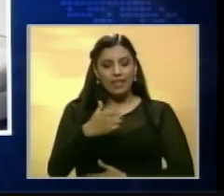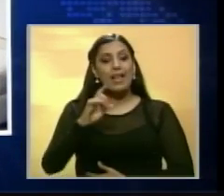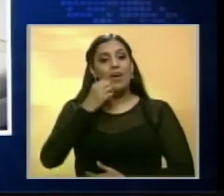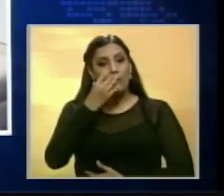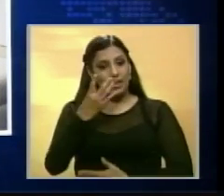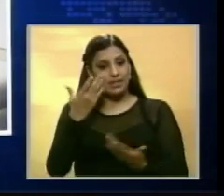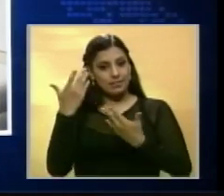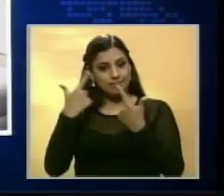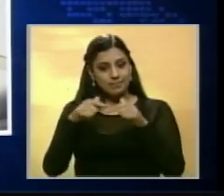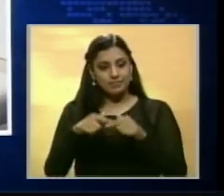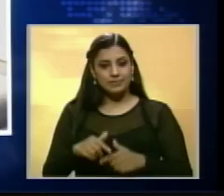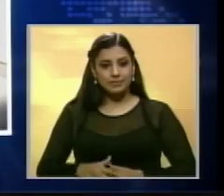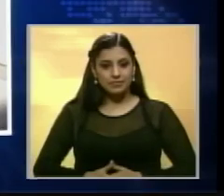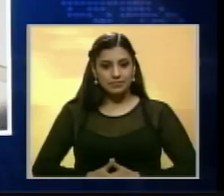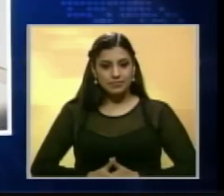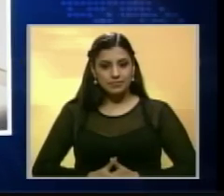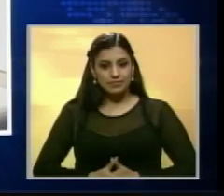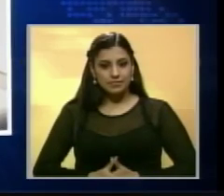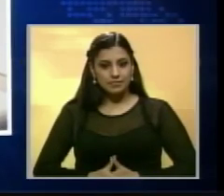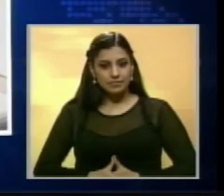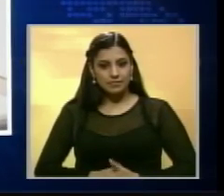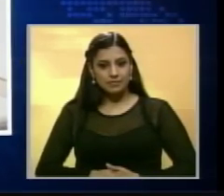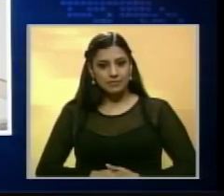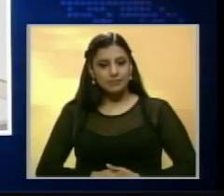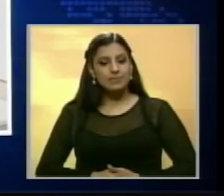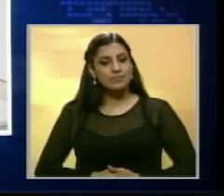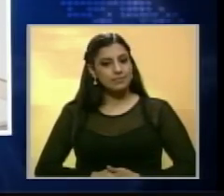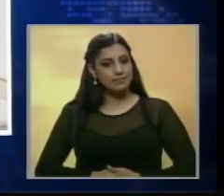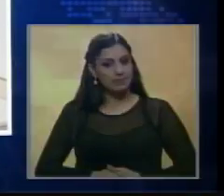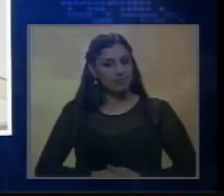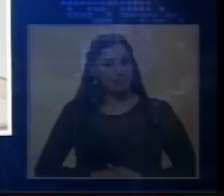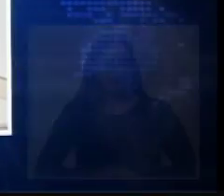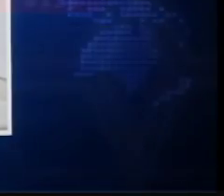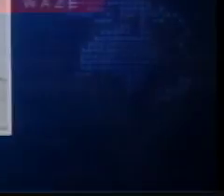está aquí en el estudio con nosotros. Ya venimos.